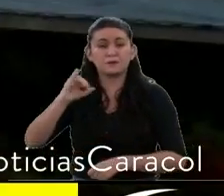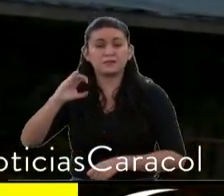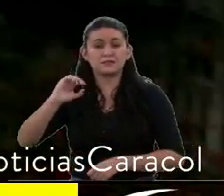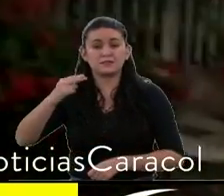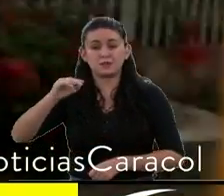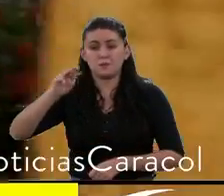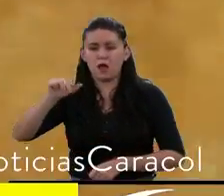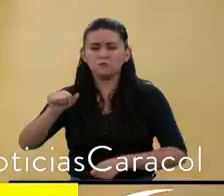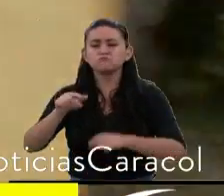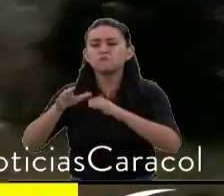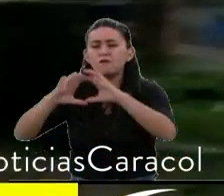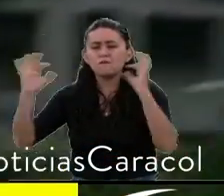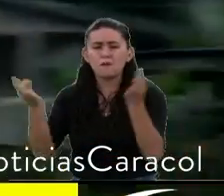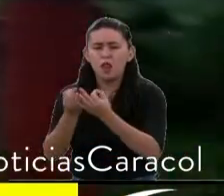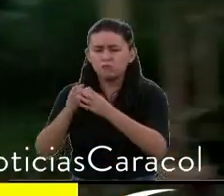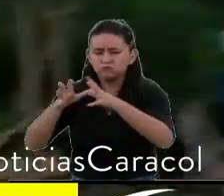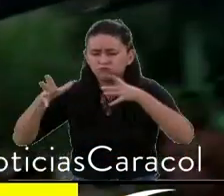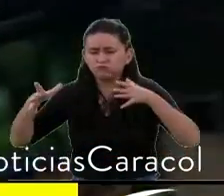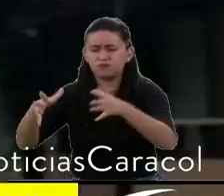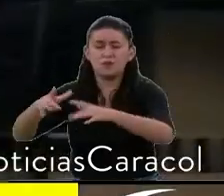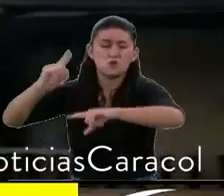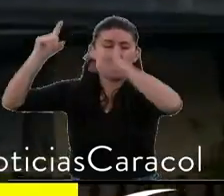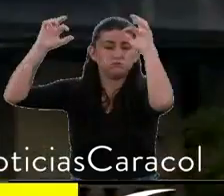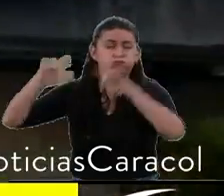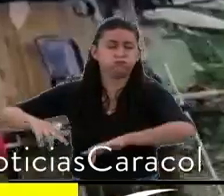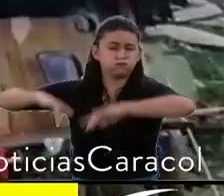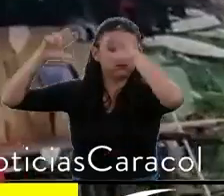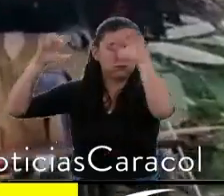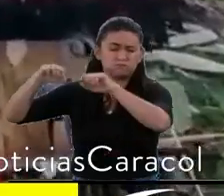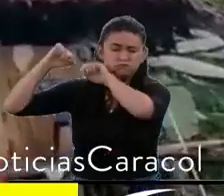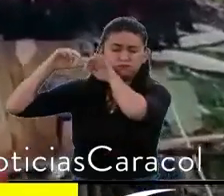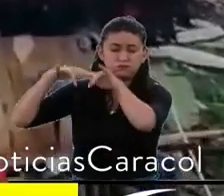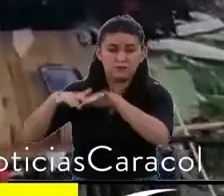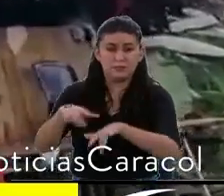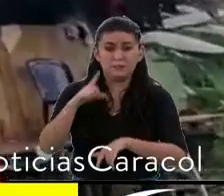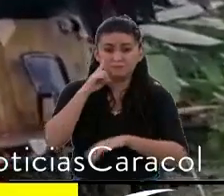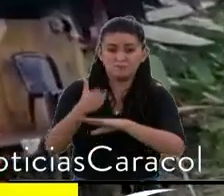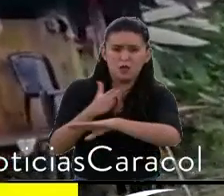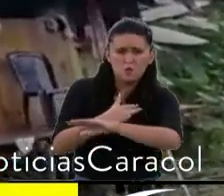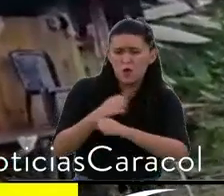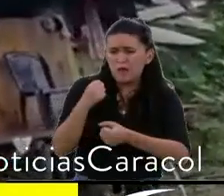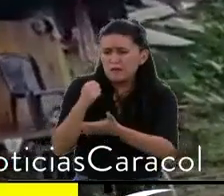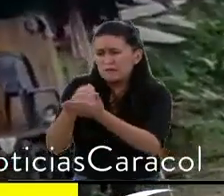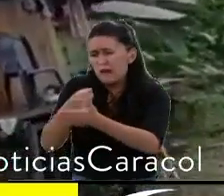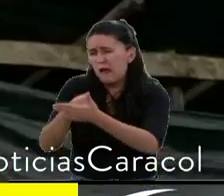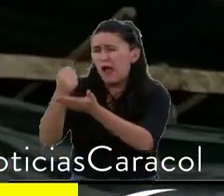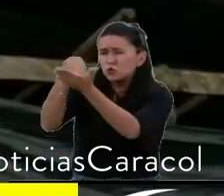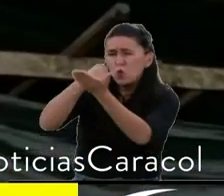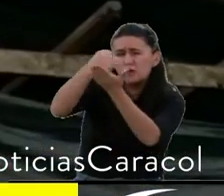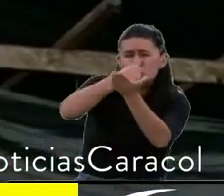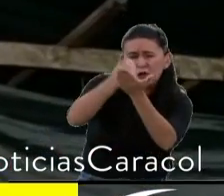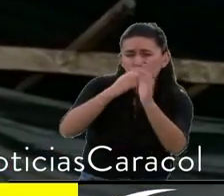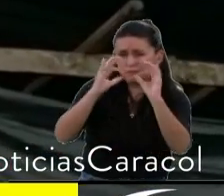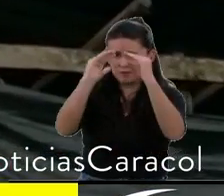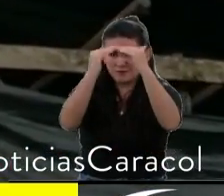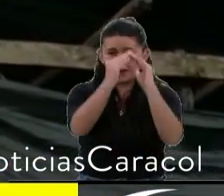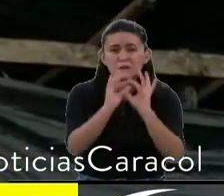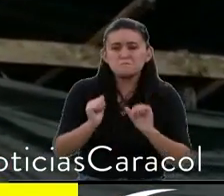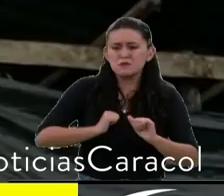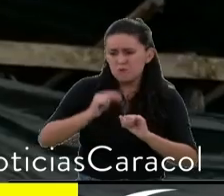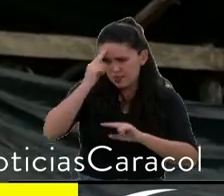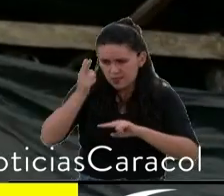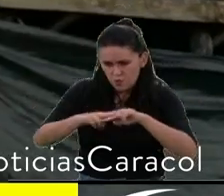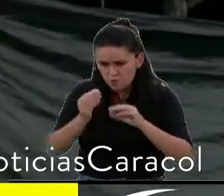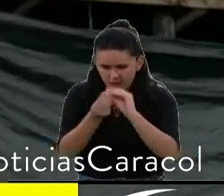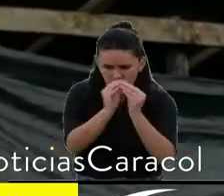familias resultaron afectadas por un fuerte vendaval. Por eso, como pudieron, mientras llegan las ayudas, organizaron techos improvisados en